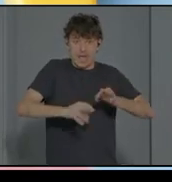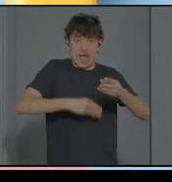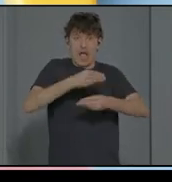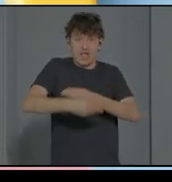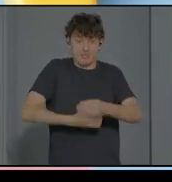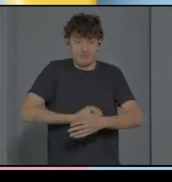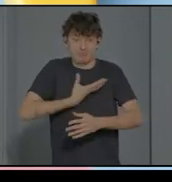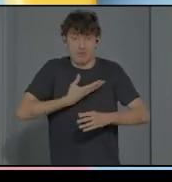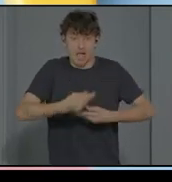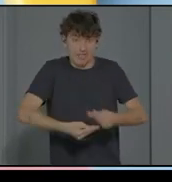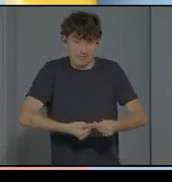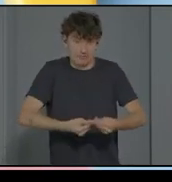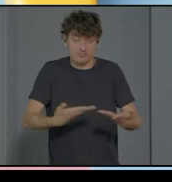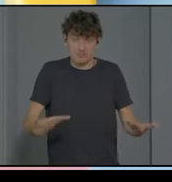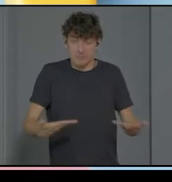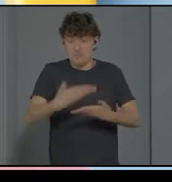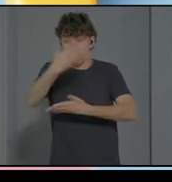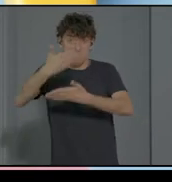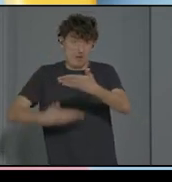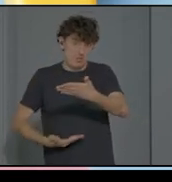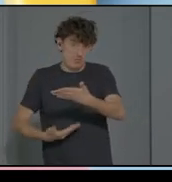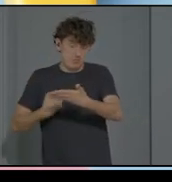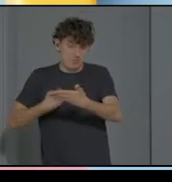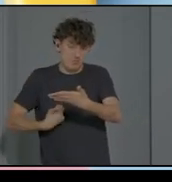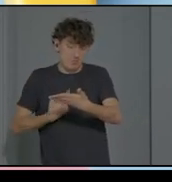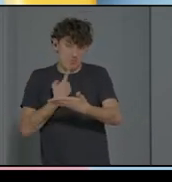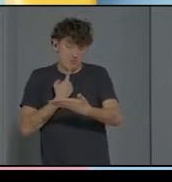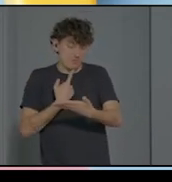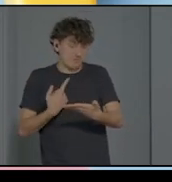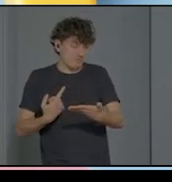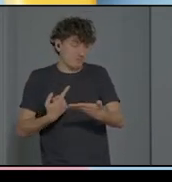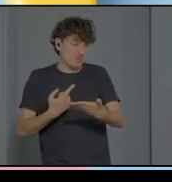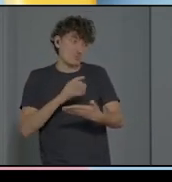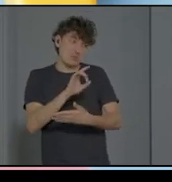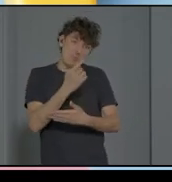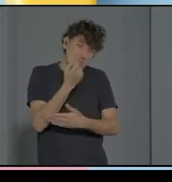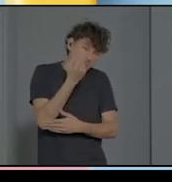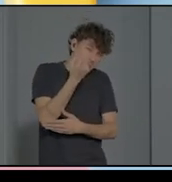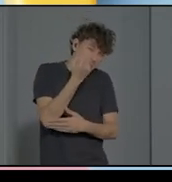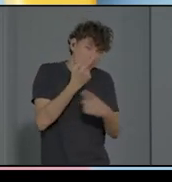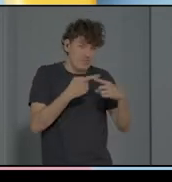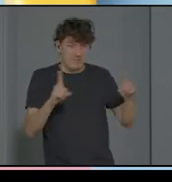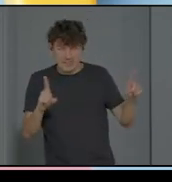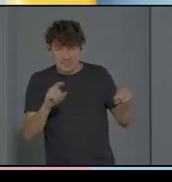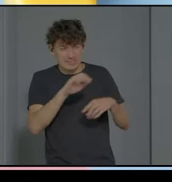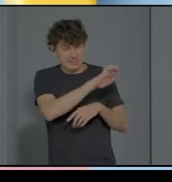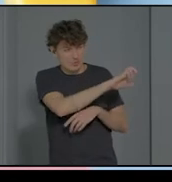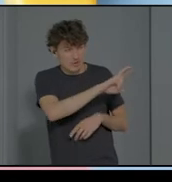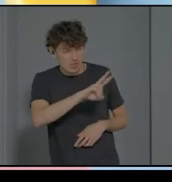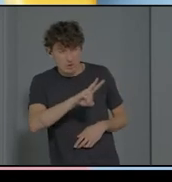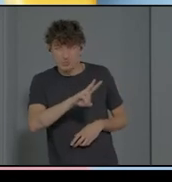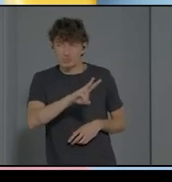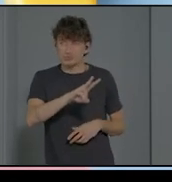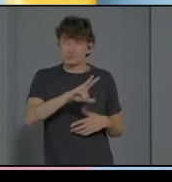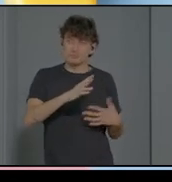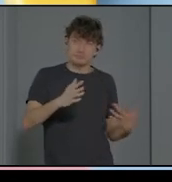son un poco diferentes, Estados Unidos es siempre algo, digamos, ligado al occidente.